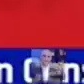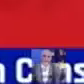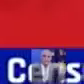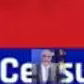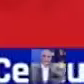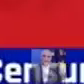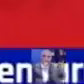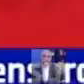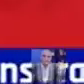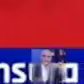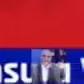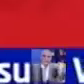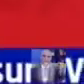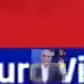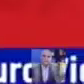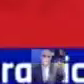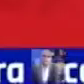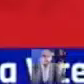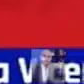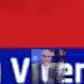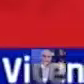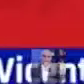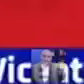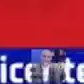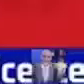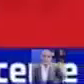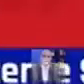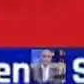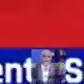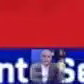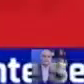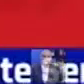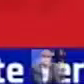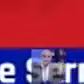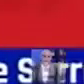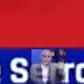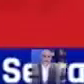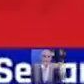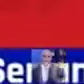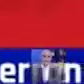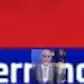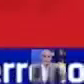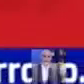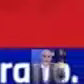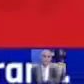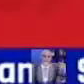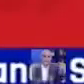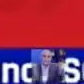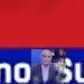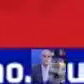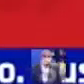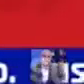es punto toral, es clave para el futuro de nuestro país y porque